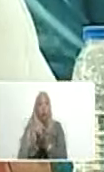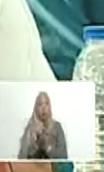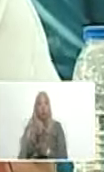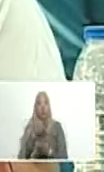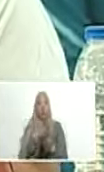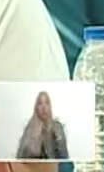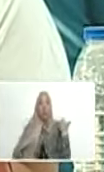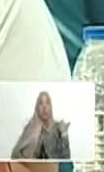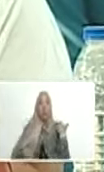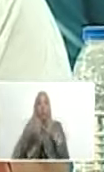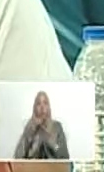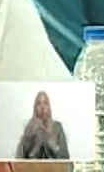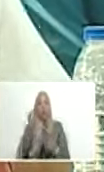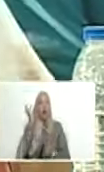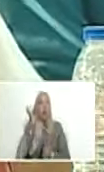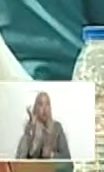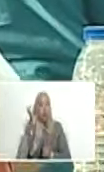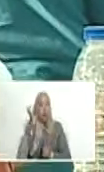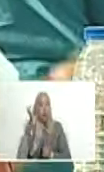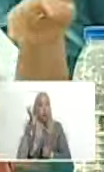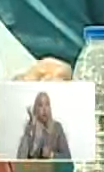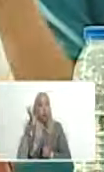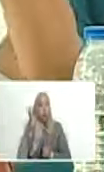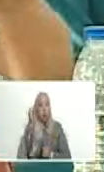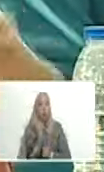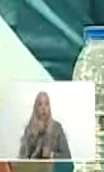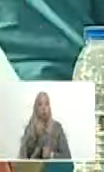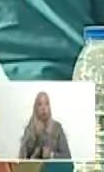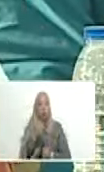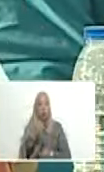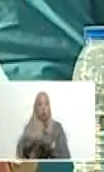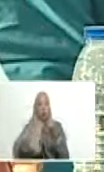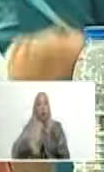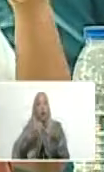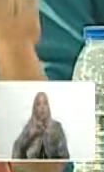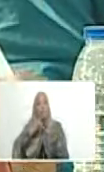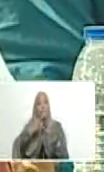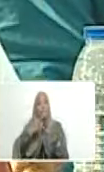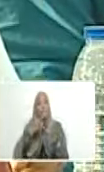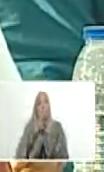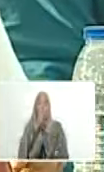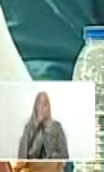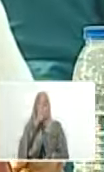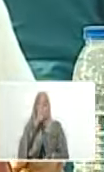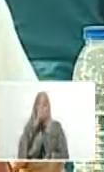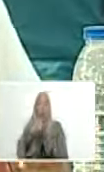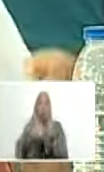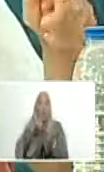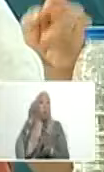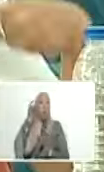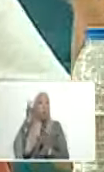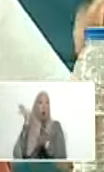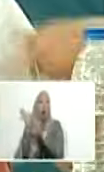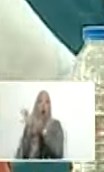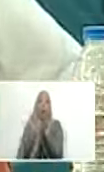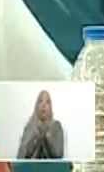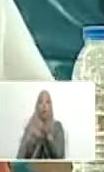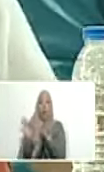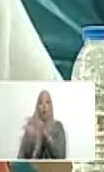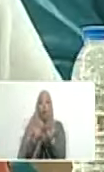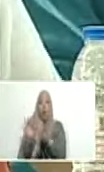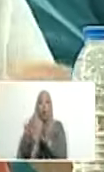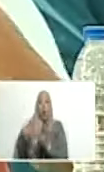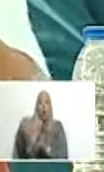tenemos, presidente, el vértice de la mujer, donde usted ha entregado créditos en las manos a las mujeres. Y este, para el mes de abril, ya se prepara